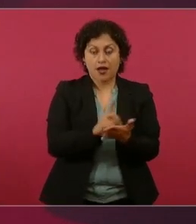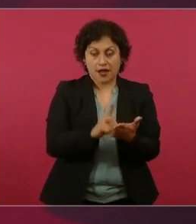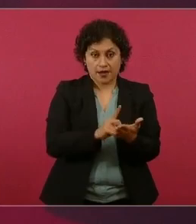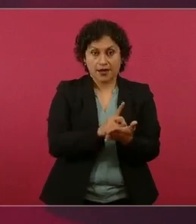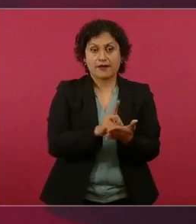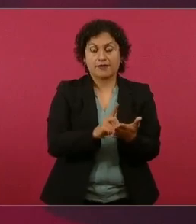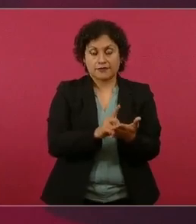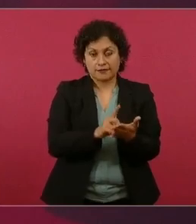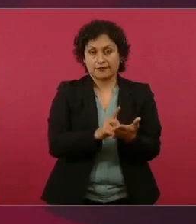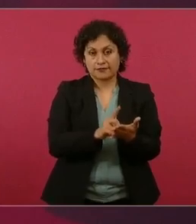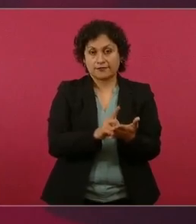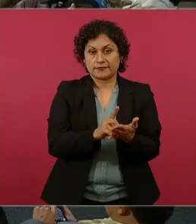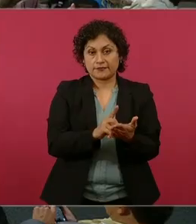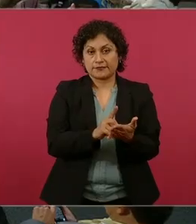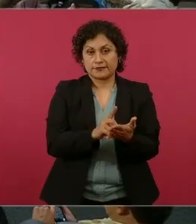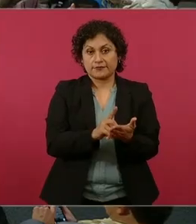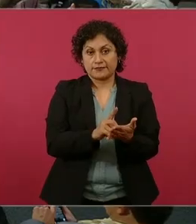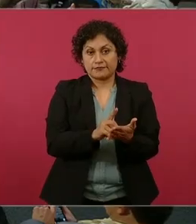y